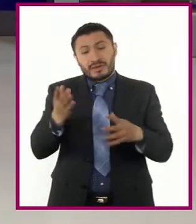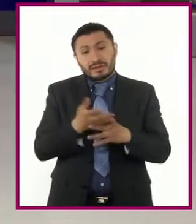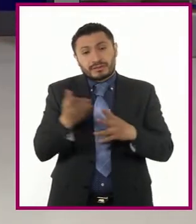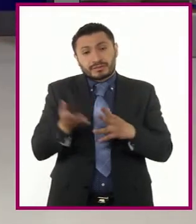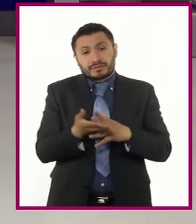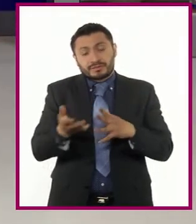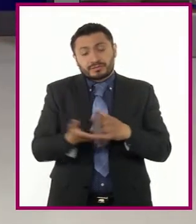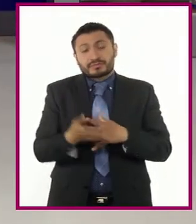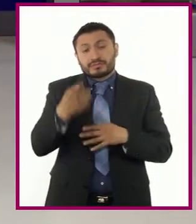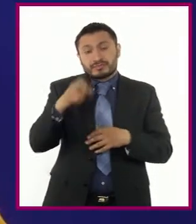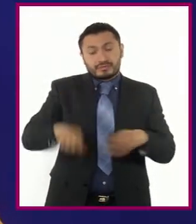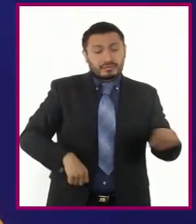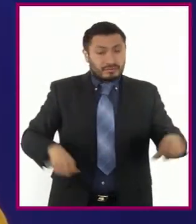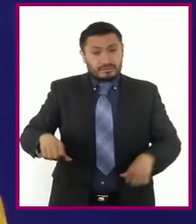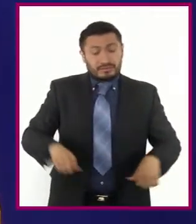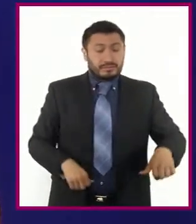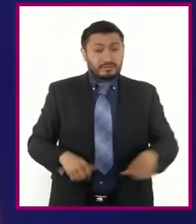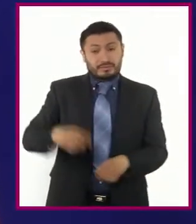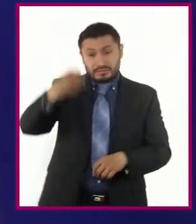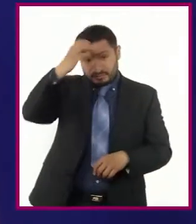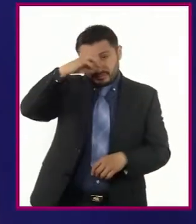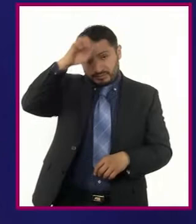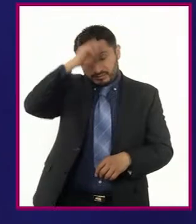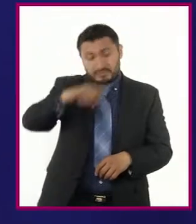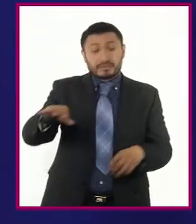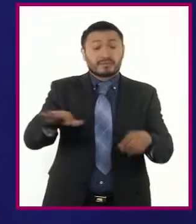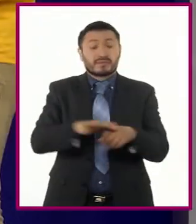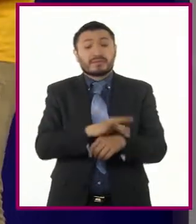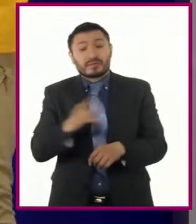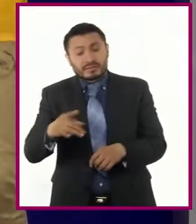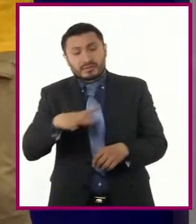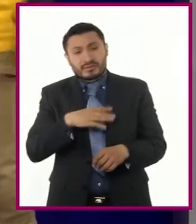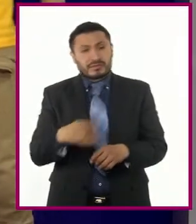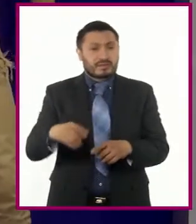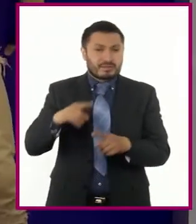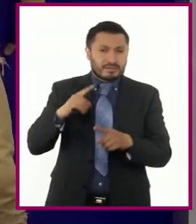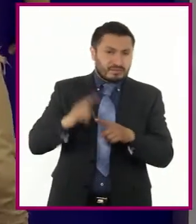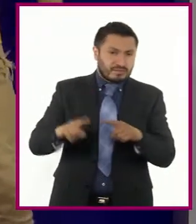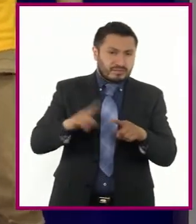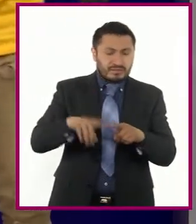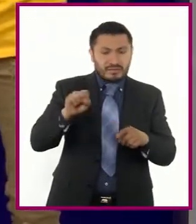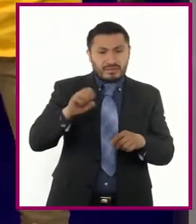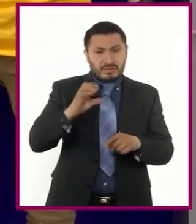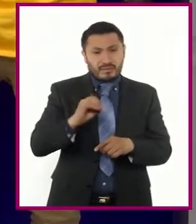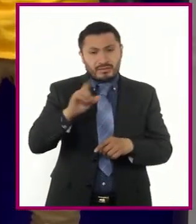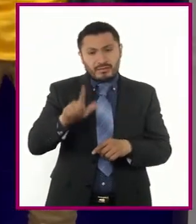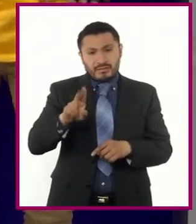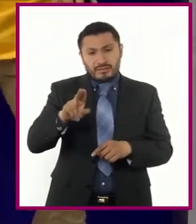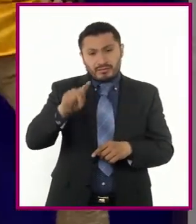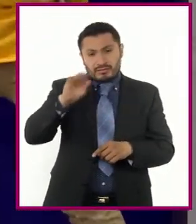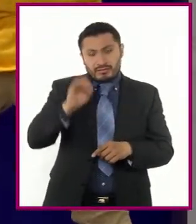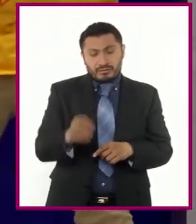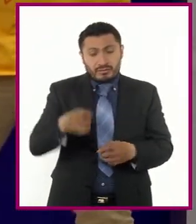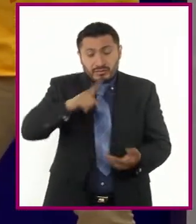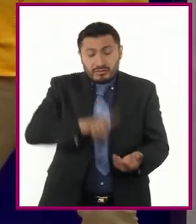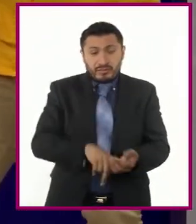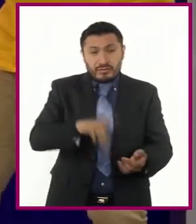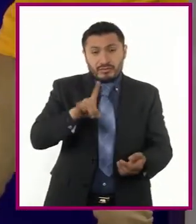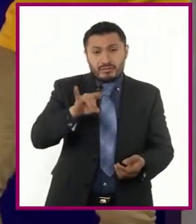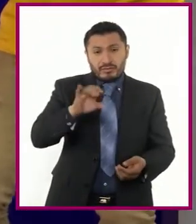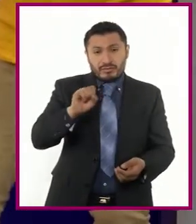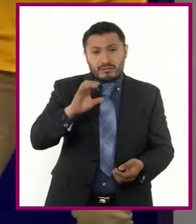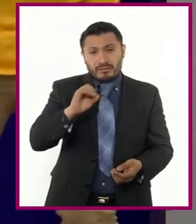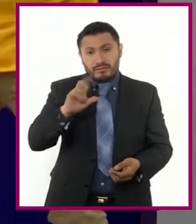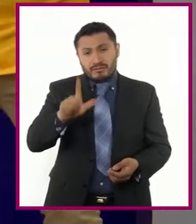actividad experimental es debido a la variación de la cantidad de soluto disuelto en el disolvente. A